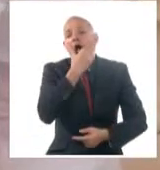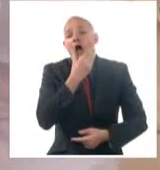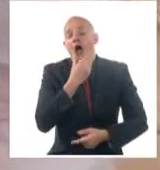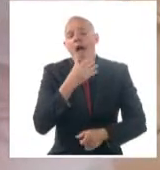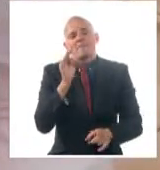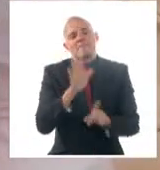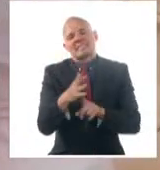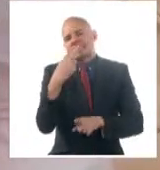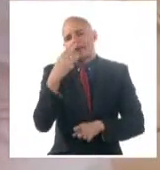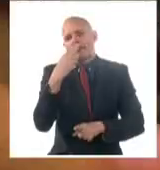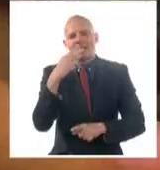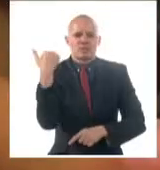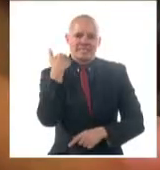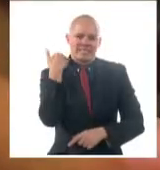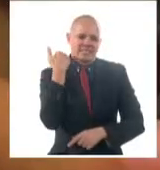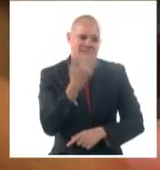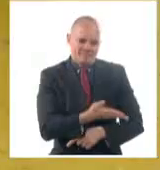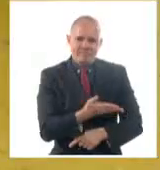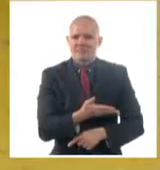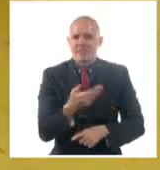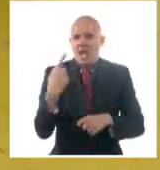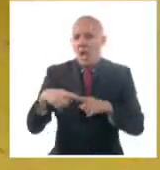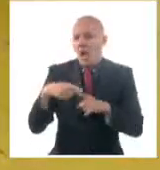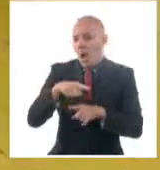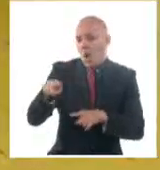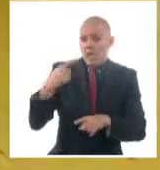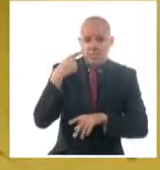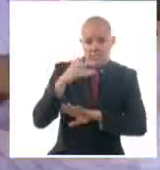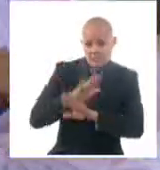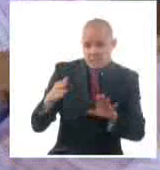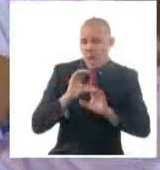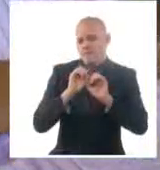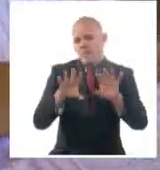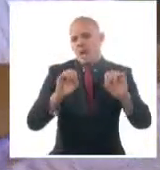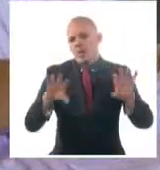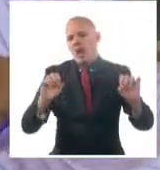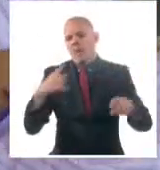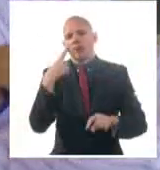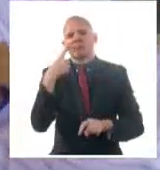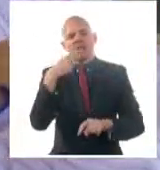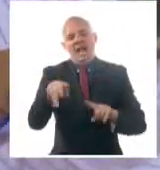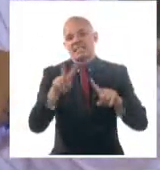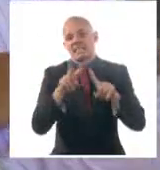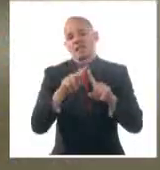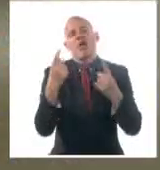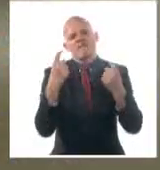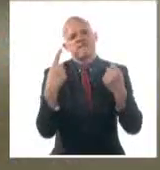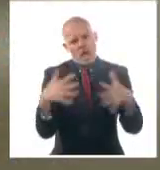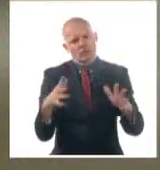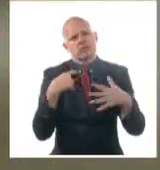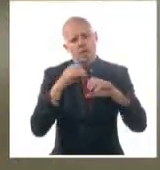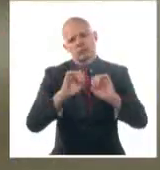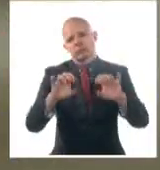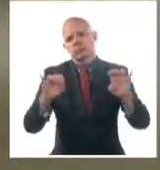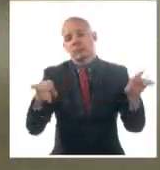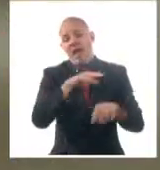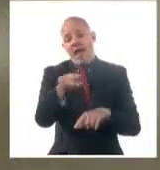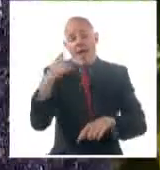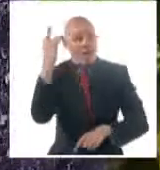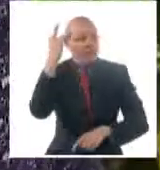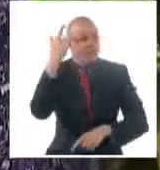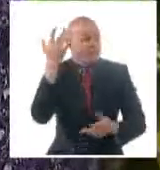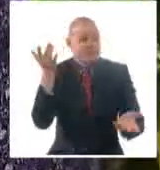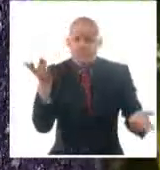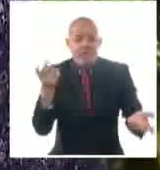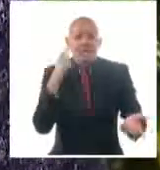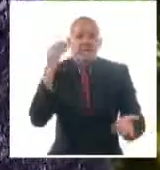insuficientes acciones educativas, informativas y de comunicación social, y la baja percepción de riesgo sobre las prácticas sexuales sin protección.